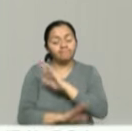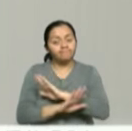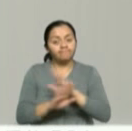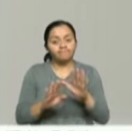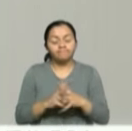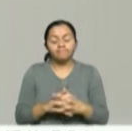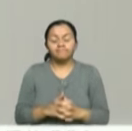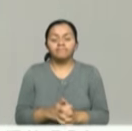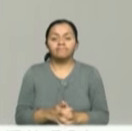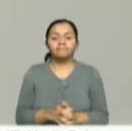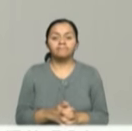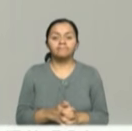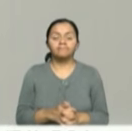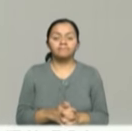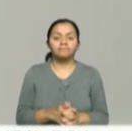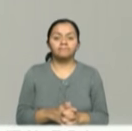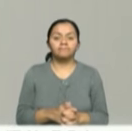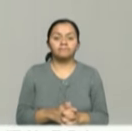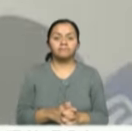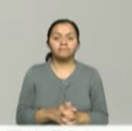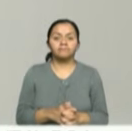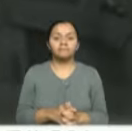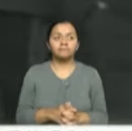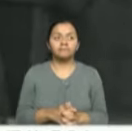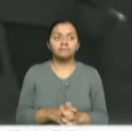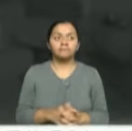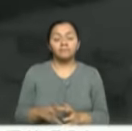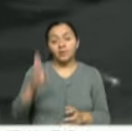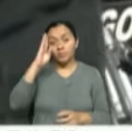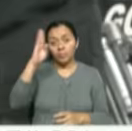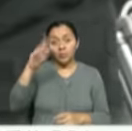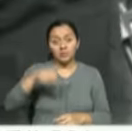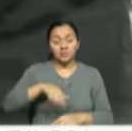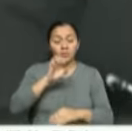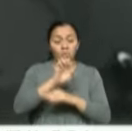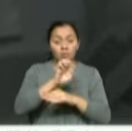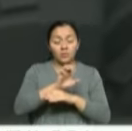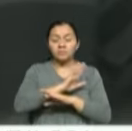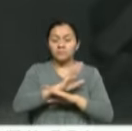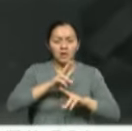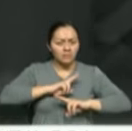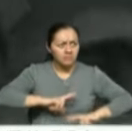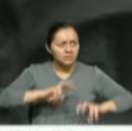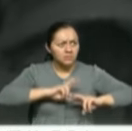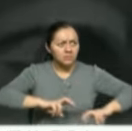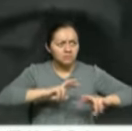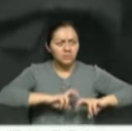directa en el asesinato de los ciudadanos ecuatorianos. La Policía Nacional de Ecuador realizó las investigaciones,